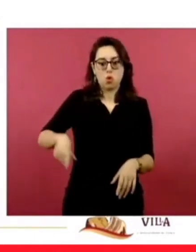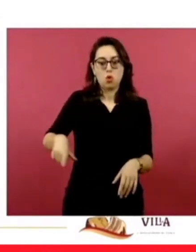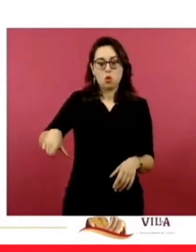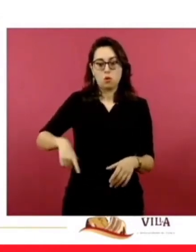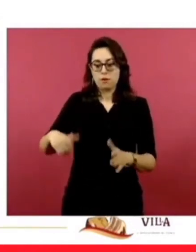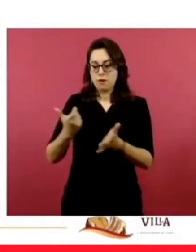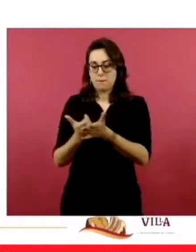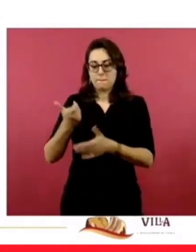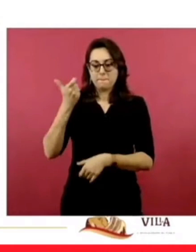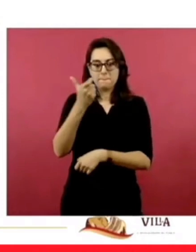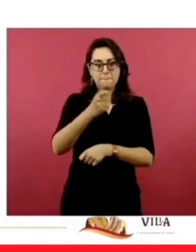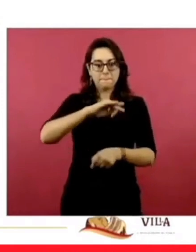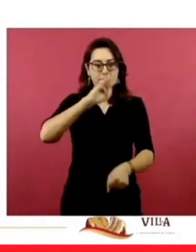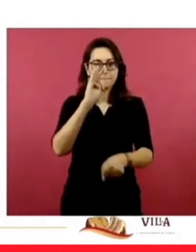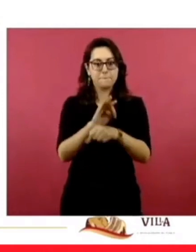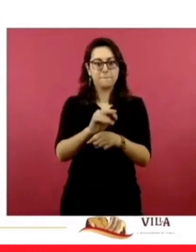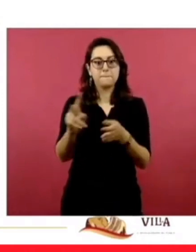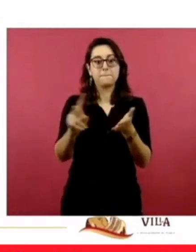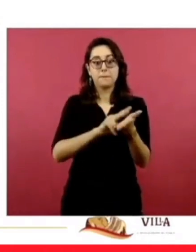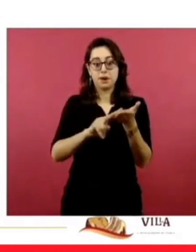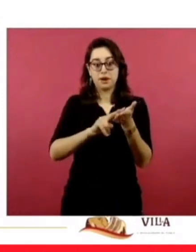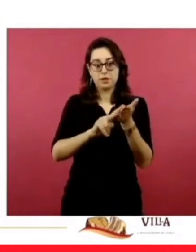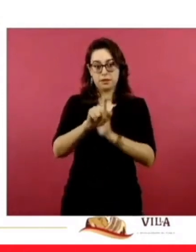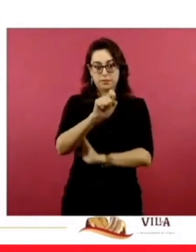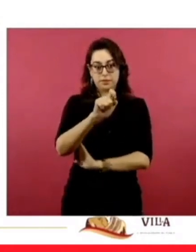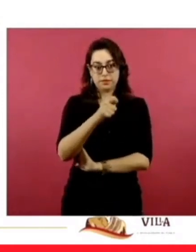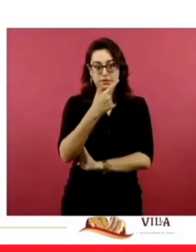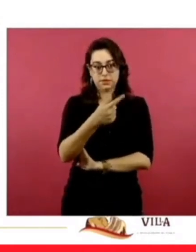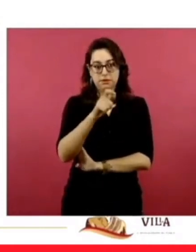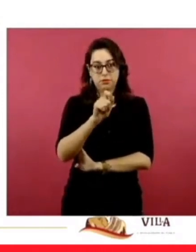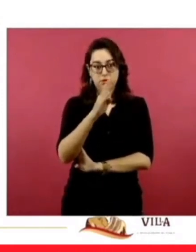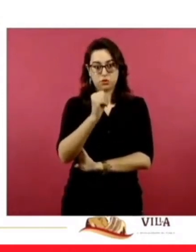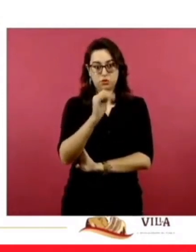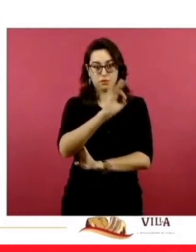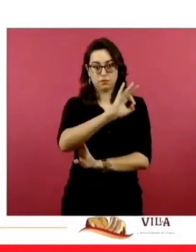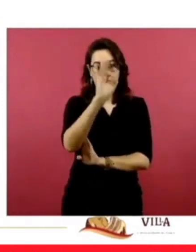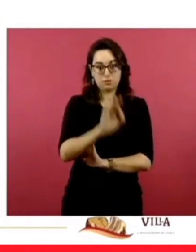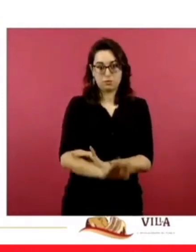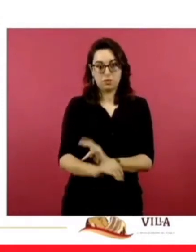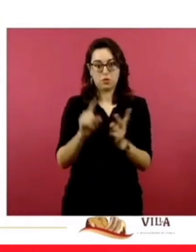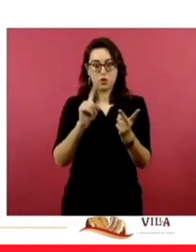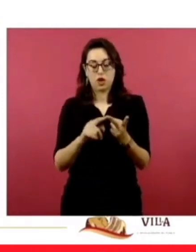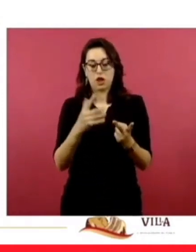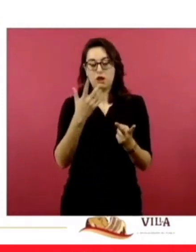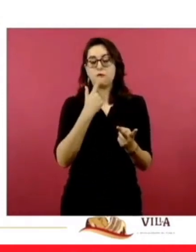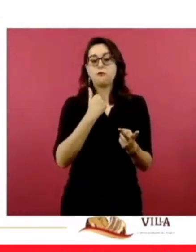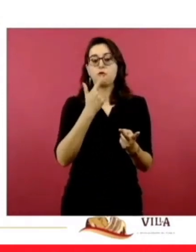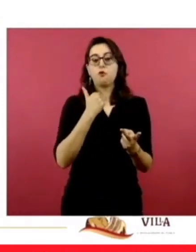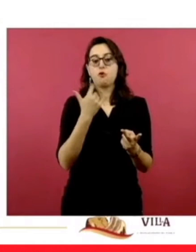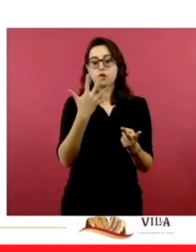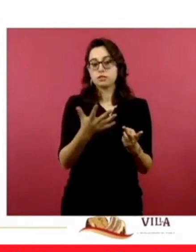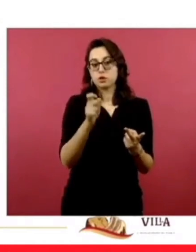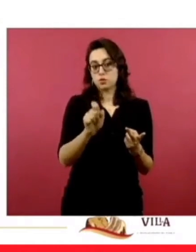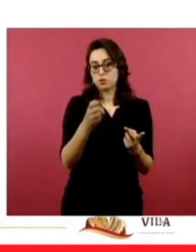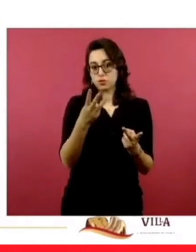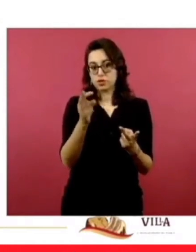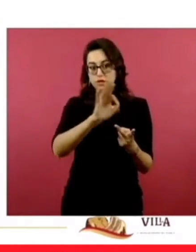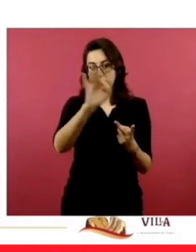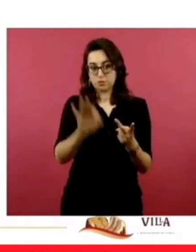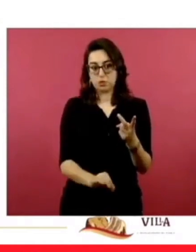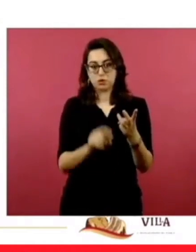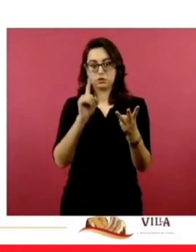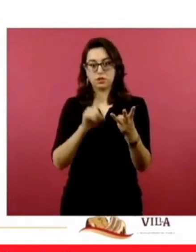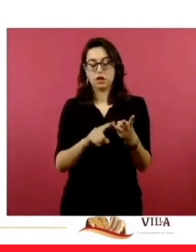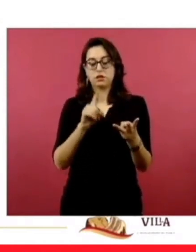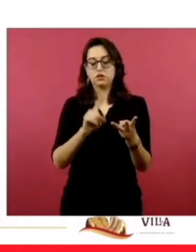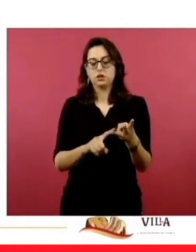27.9% para la regular, 5.3% para la premium y 6.1% para el diésel.